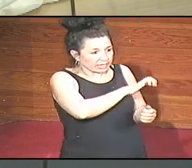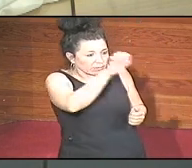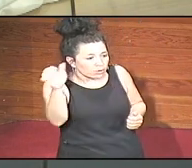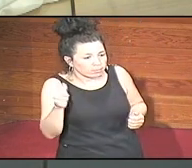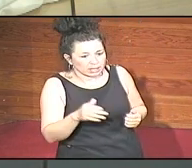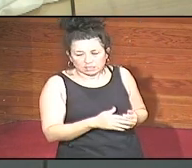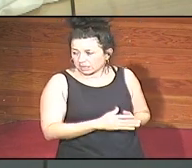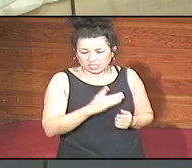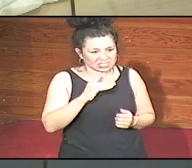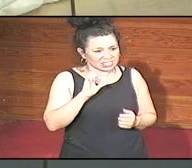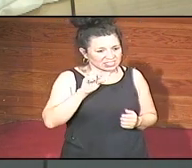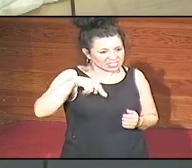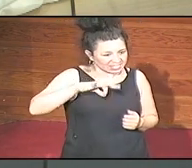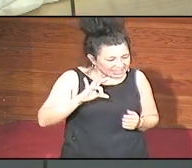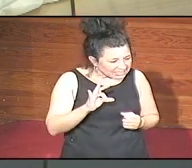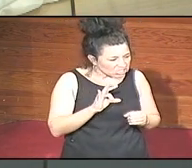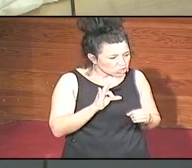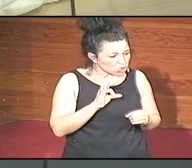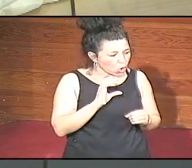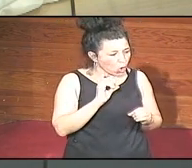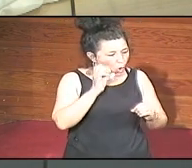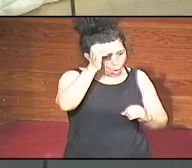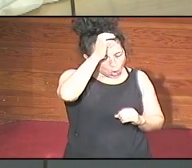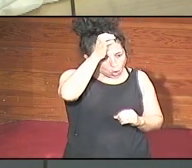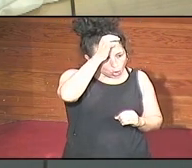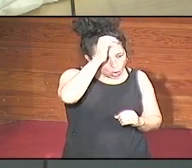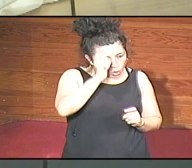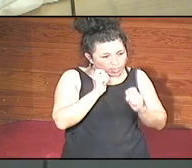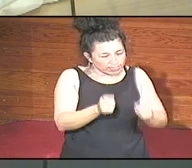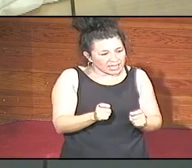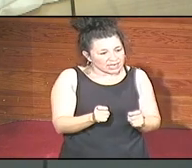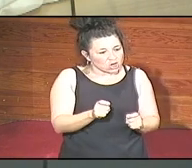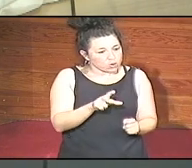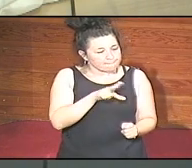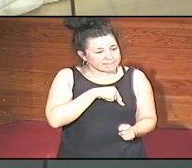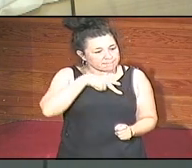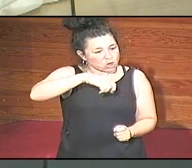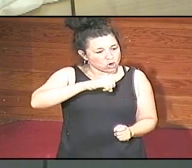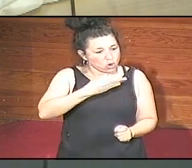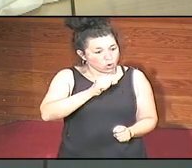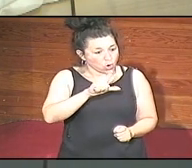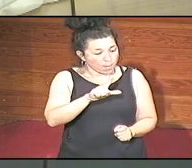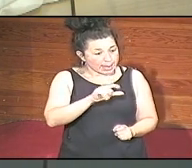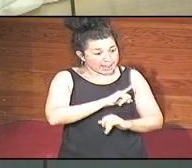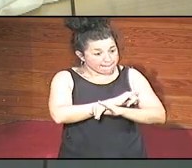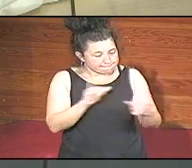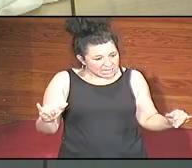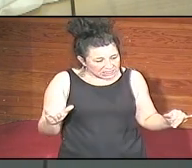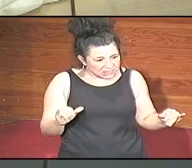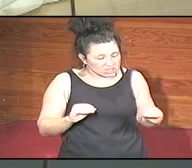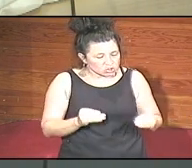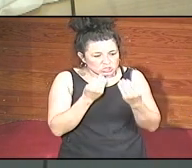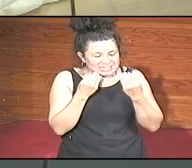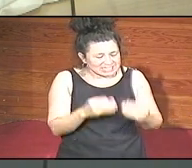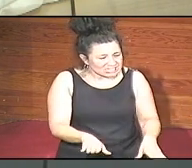jueves un congolés que le dieron el nobel de la paz que es sus historias extraordinarias un tipo que cura gratuitamente a